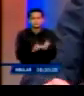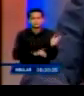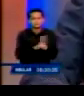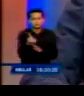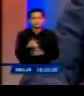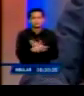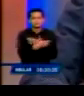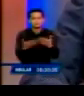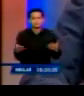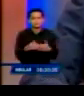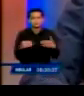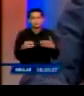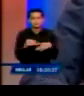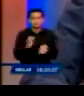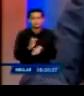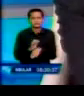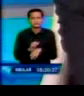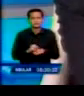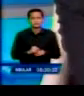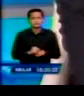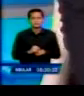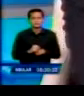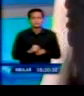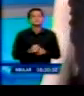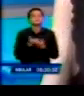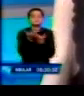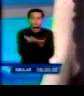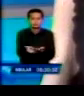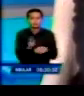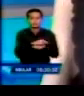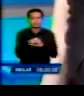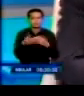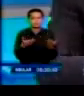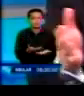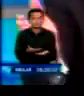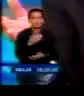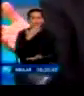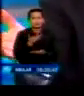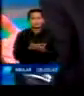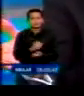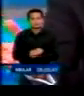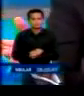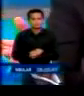y desempeño de la dolarización en el Ecuador. Señor superintendente, muchas gracias. Muchas gracias, Carlos. Y amigos televidentes.